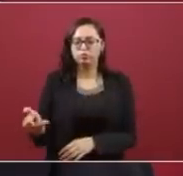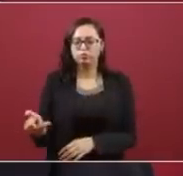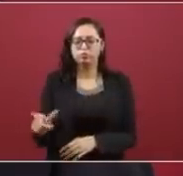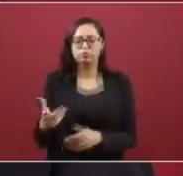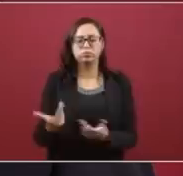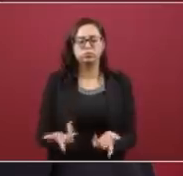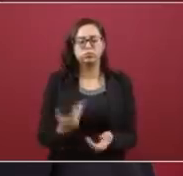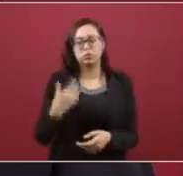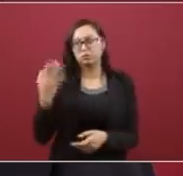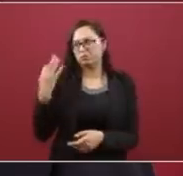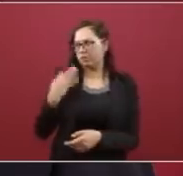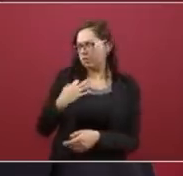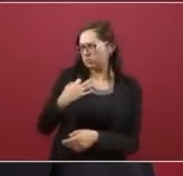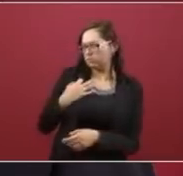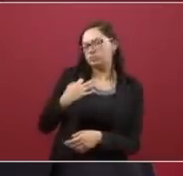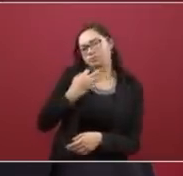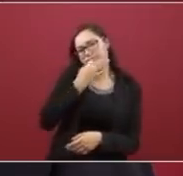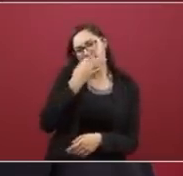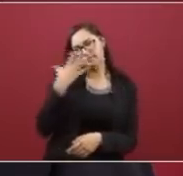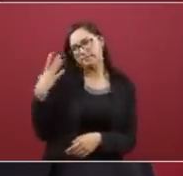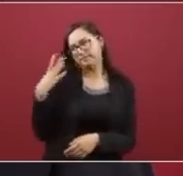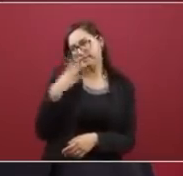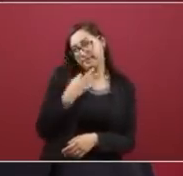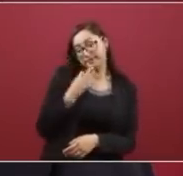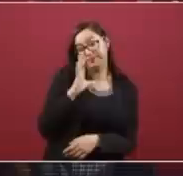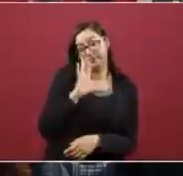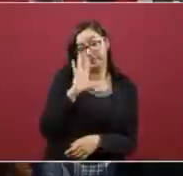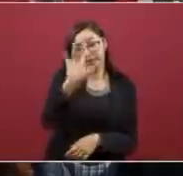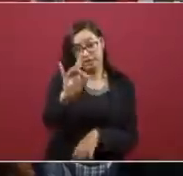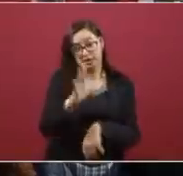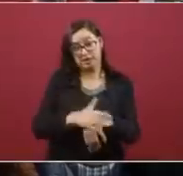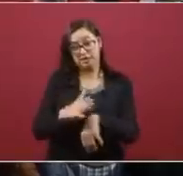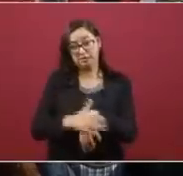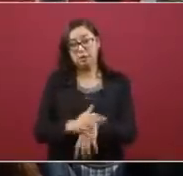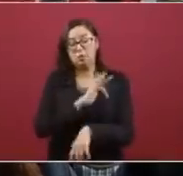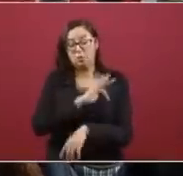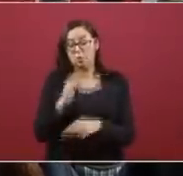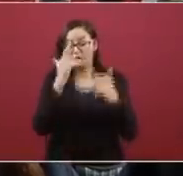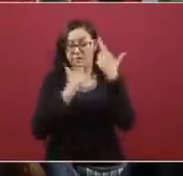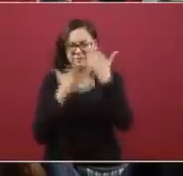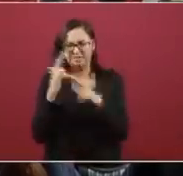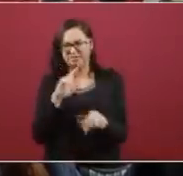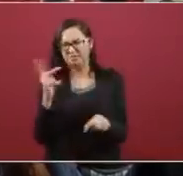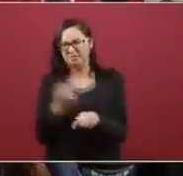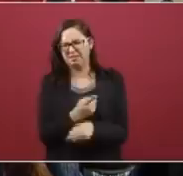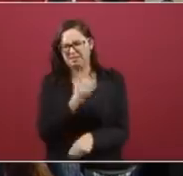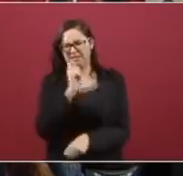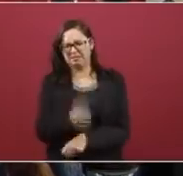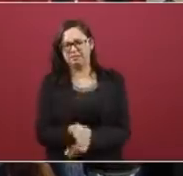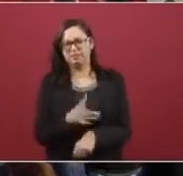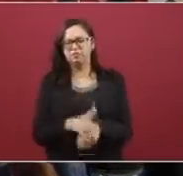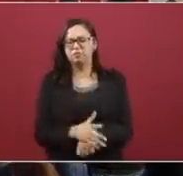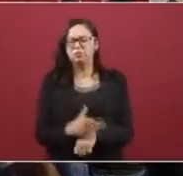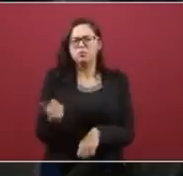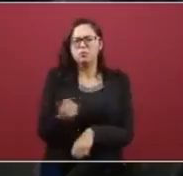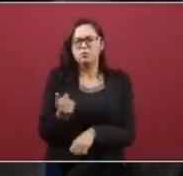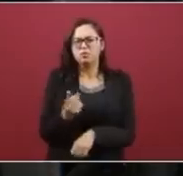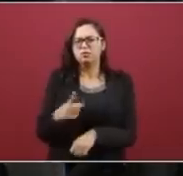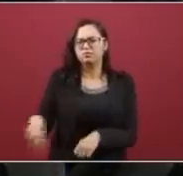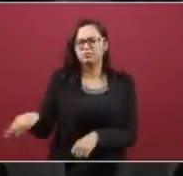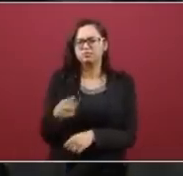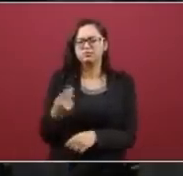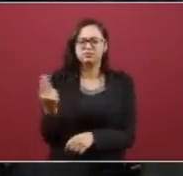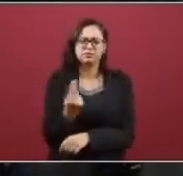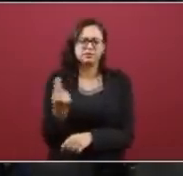piden que le extienda eh el que pueda ser revisarse esta situación porque pues ellos se apoyan